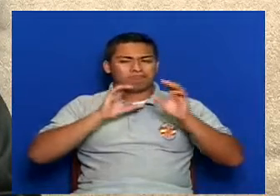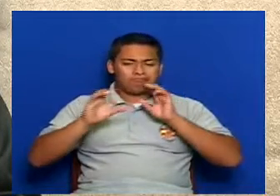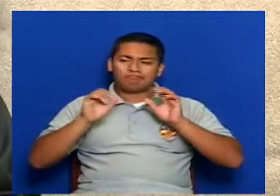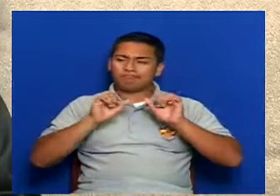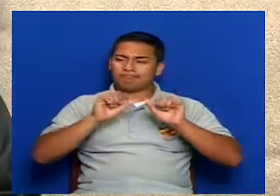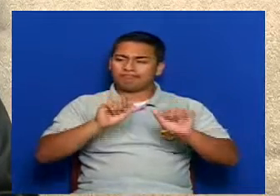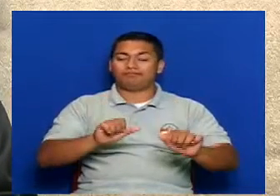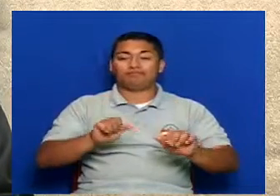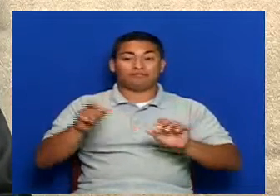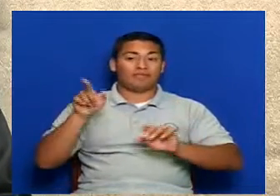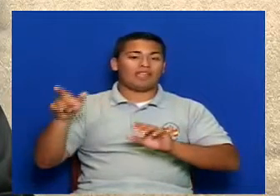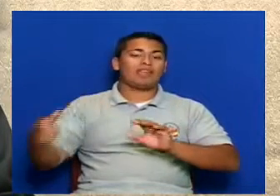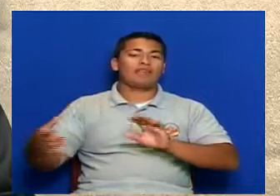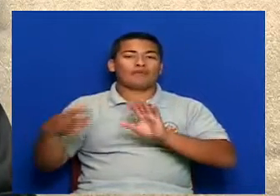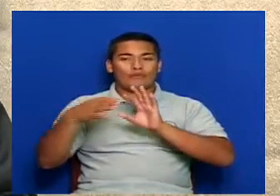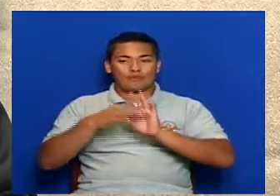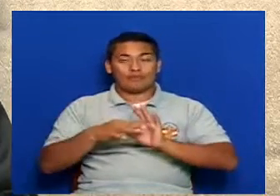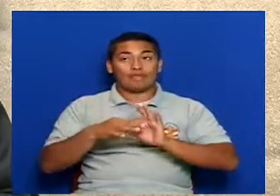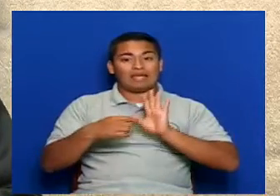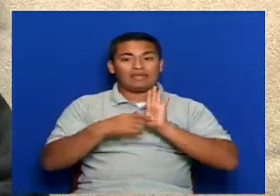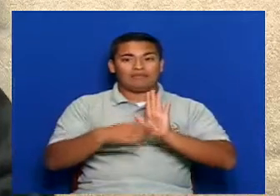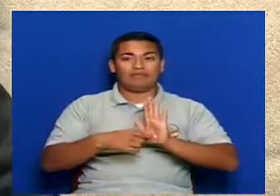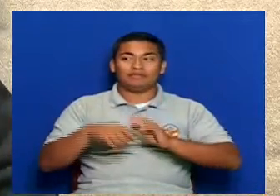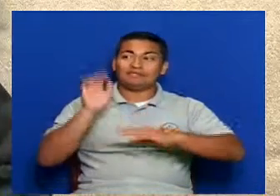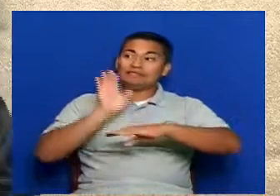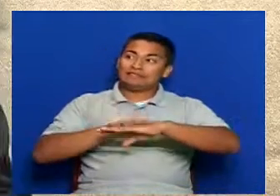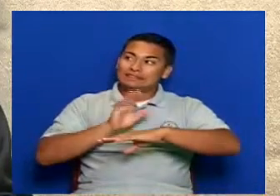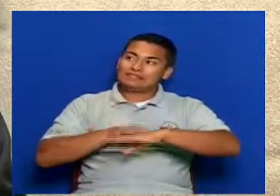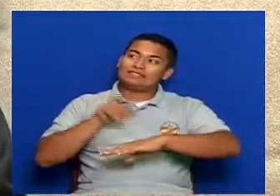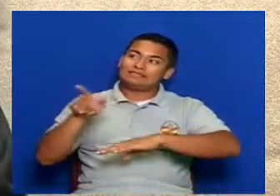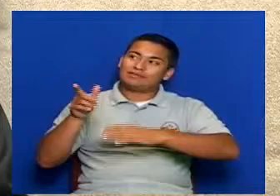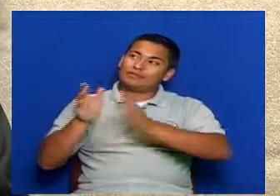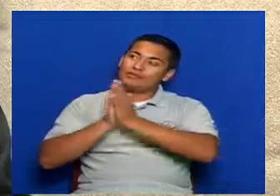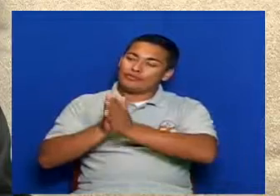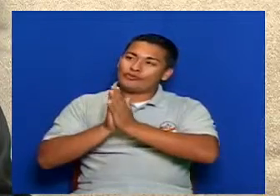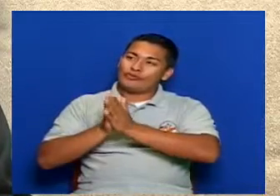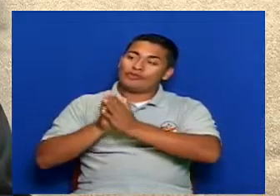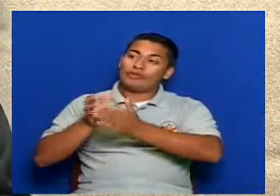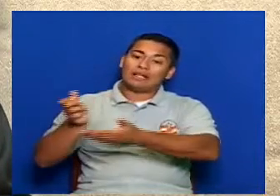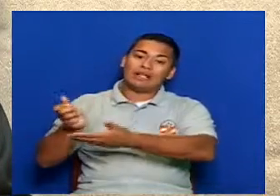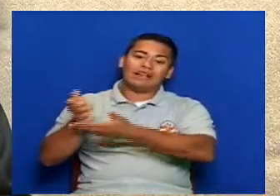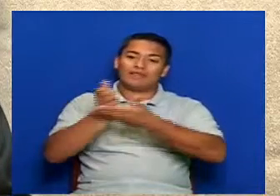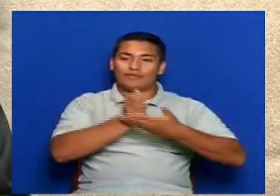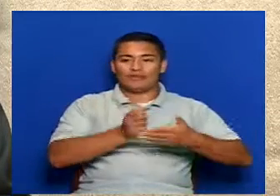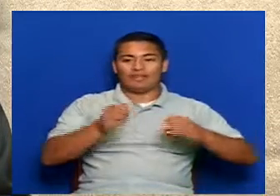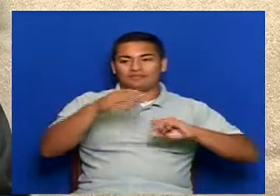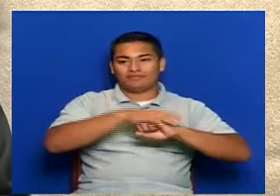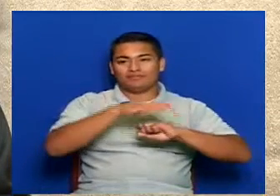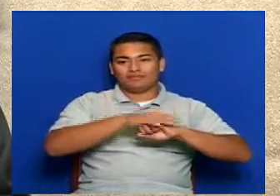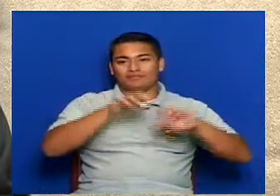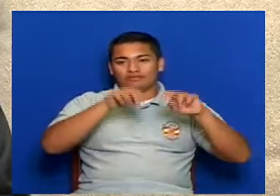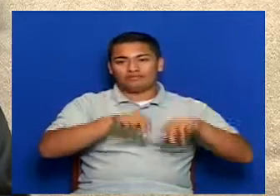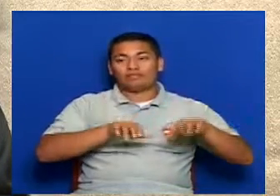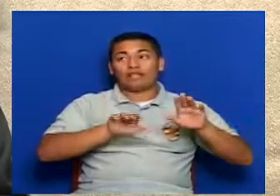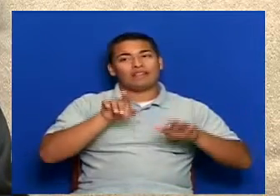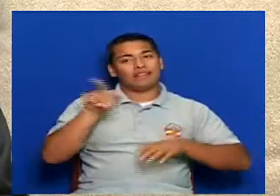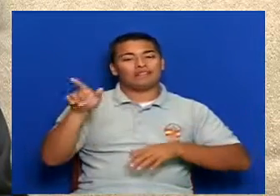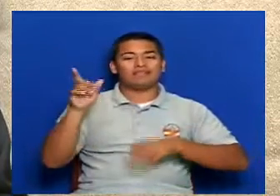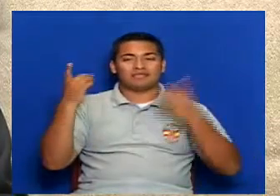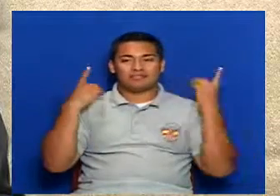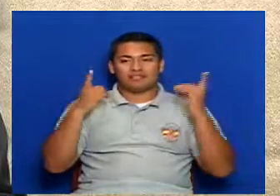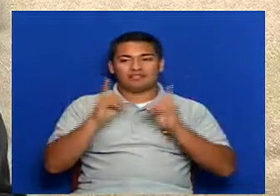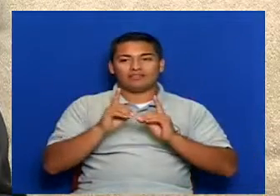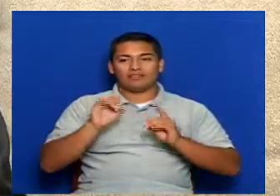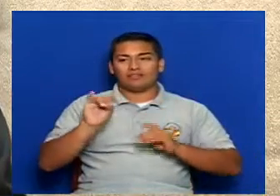con él y él cada vez que se les se le convoca a la comisión del medio 20 ahí está el director